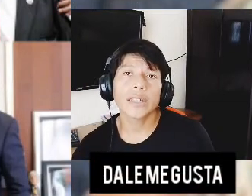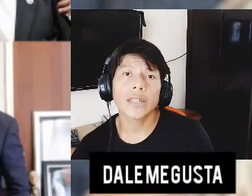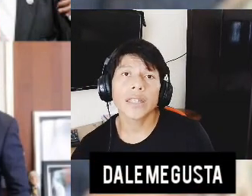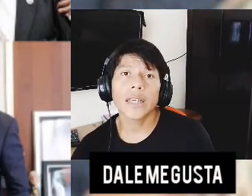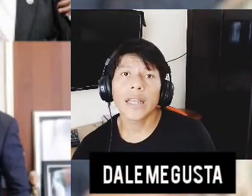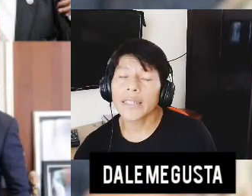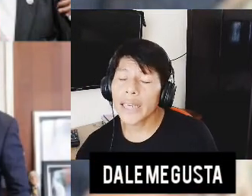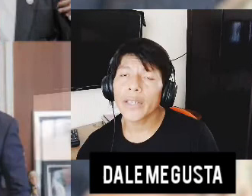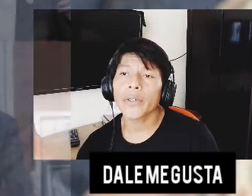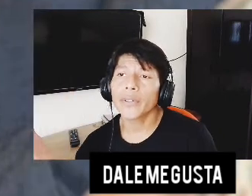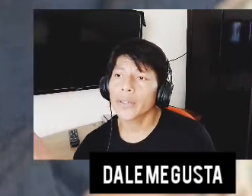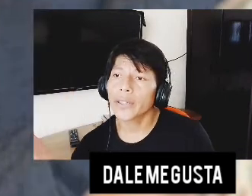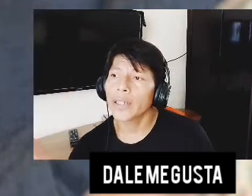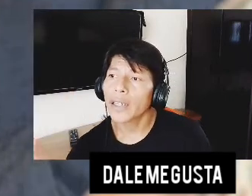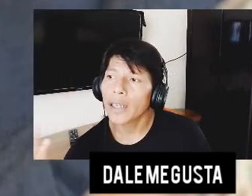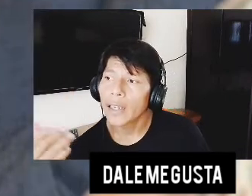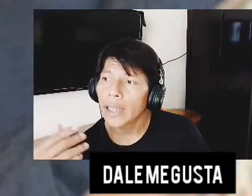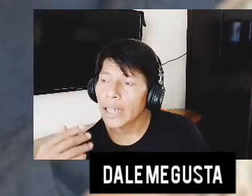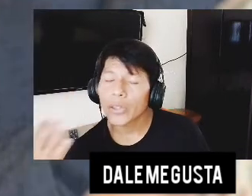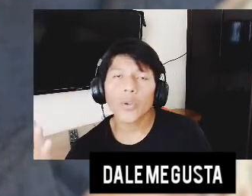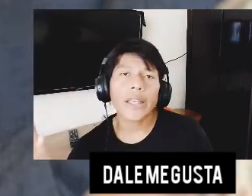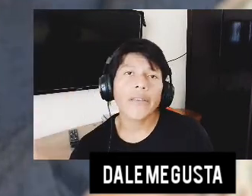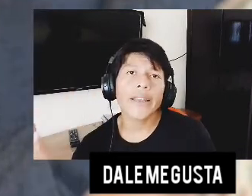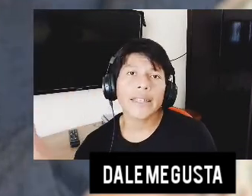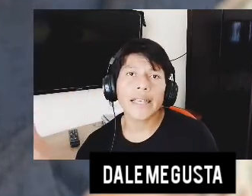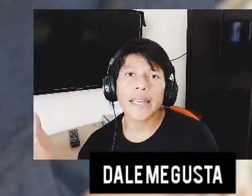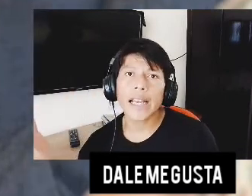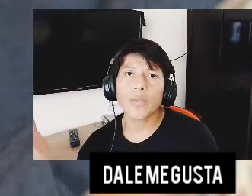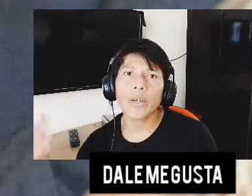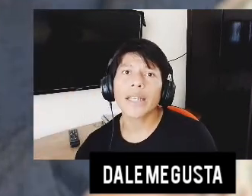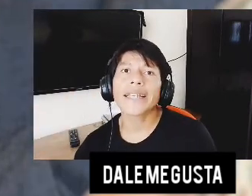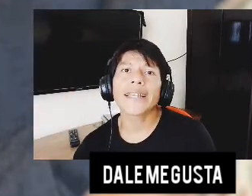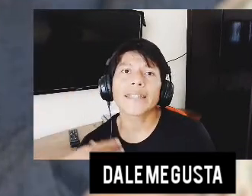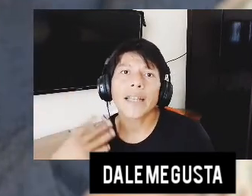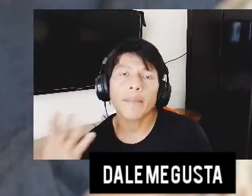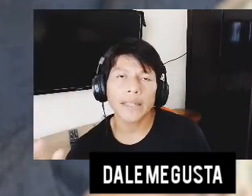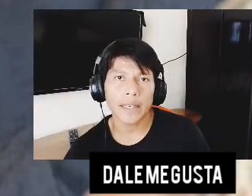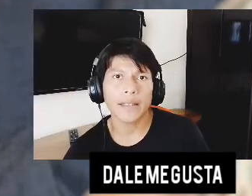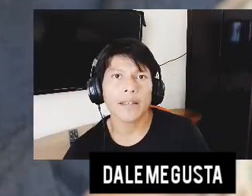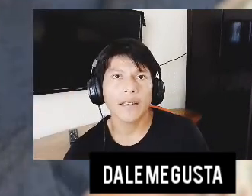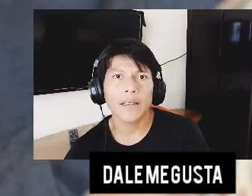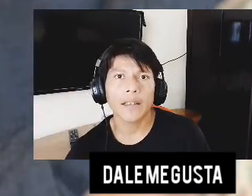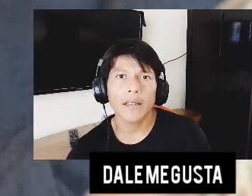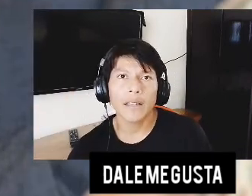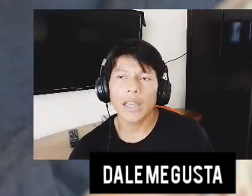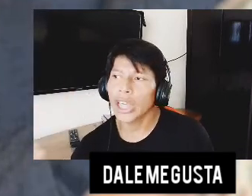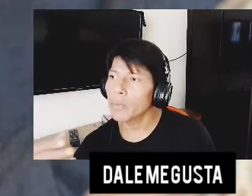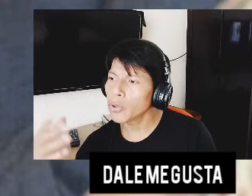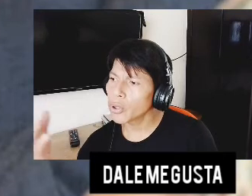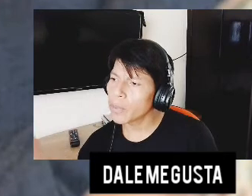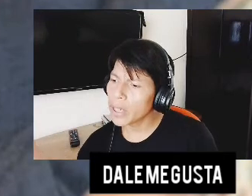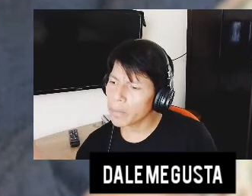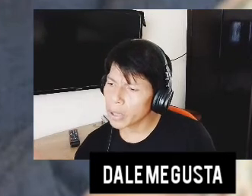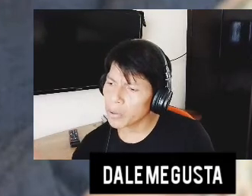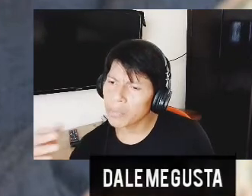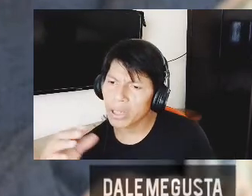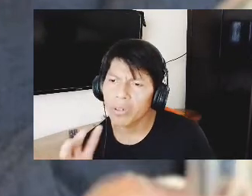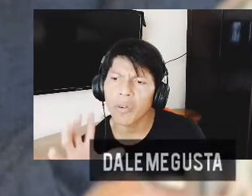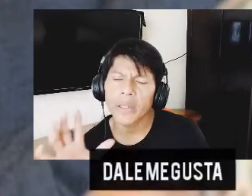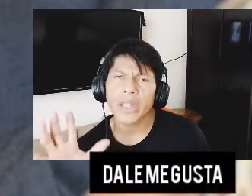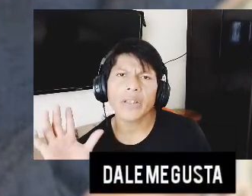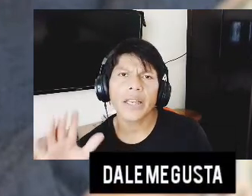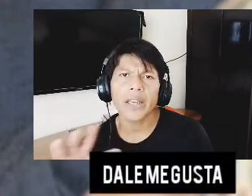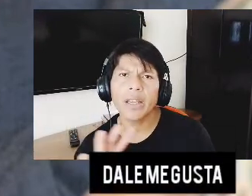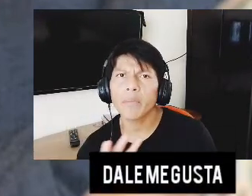señores, en serio, eso es lo que debería hacer Ricardo Monreal, quitarse la máscara. Y muchos me